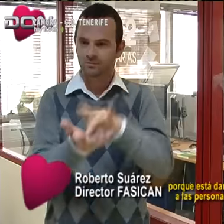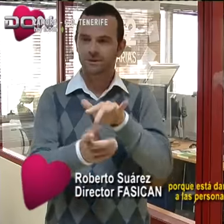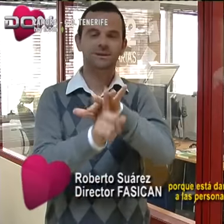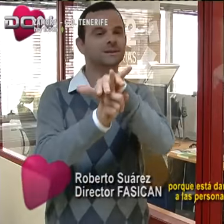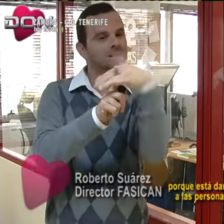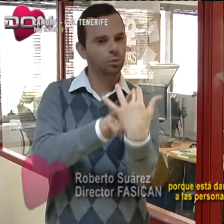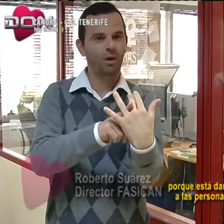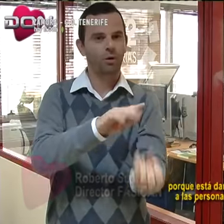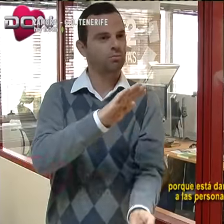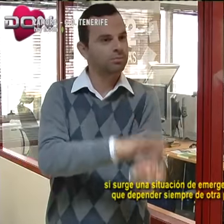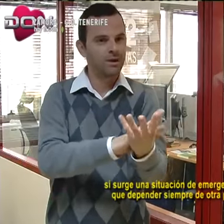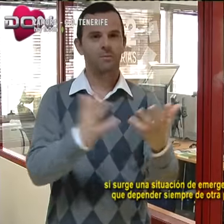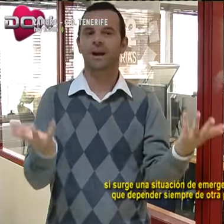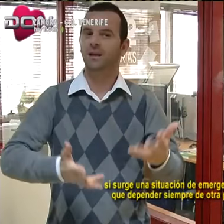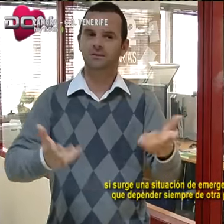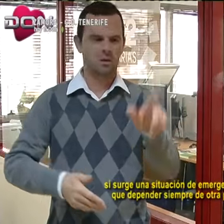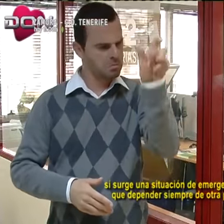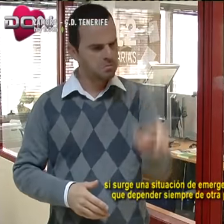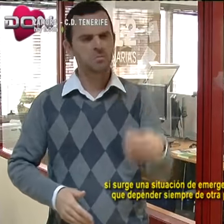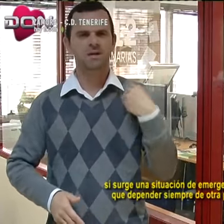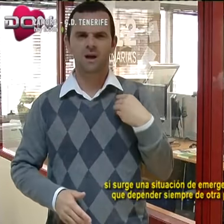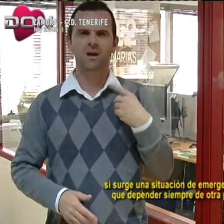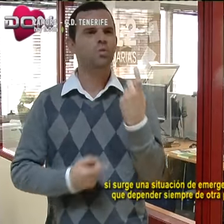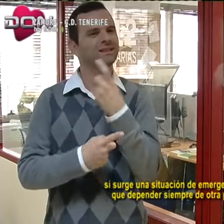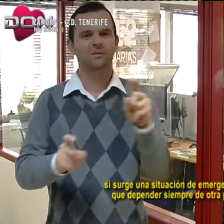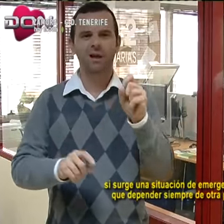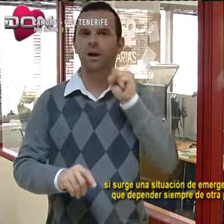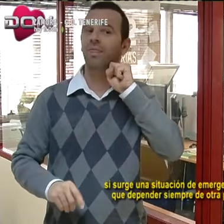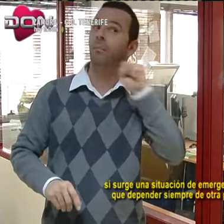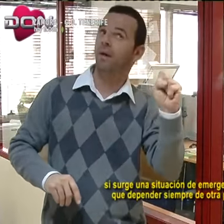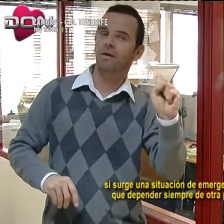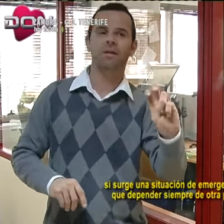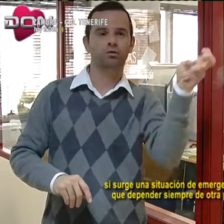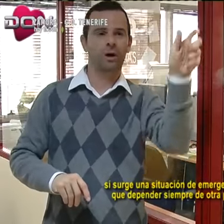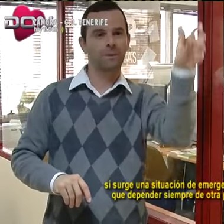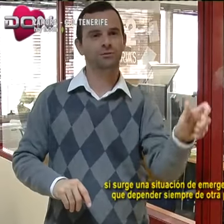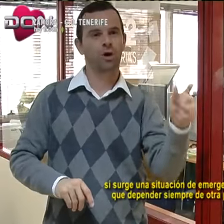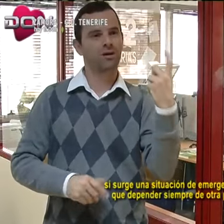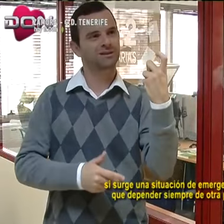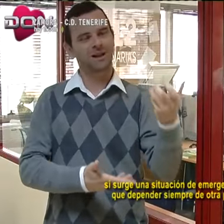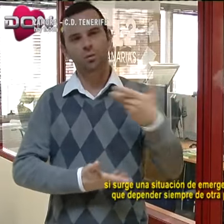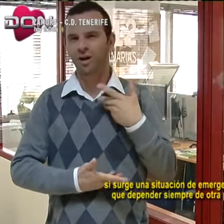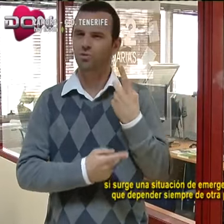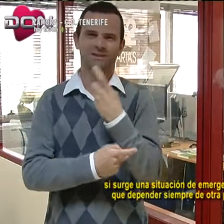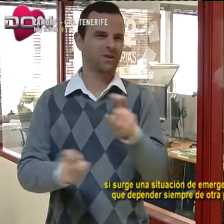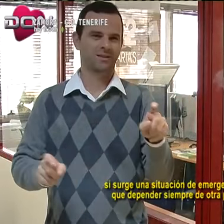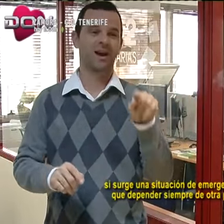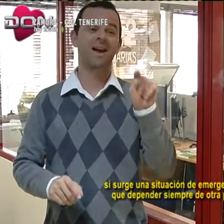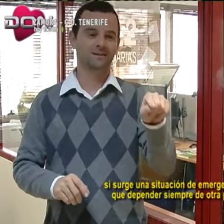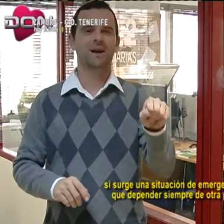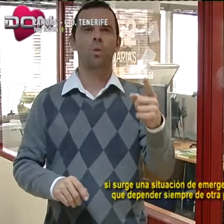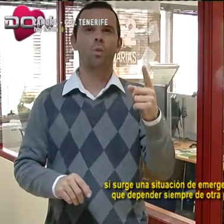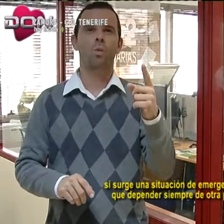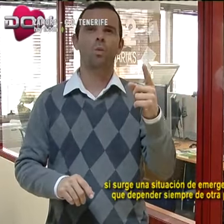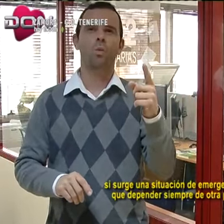y autonomía a las personas sordas para que ellas mismas, si tenemos una situación de emergencia, pues podamos nosotros avisar y no tener que depender siempre de otra